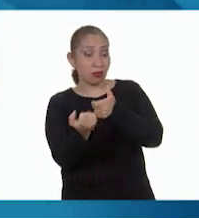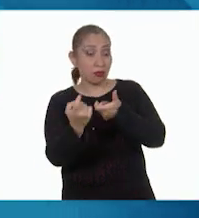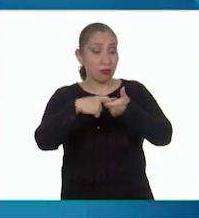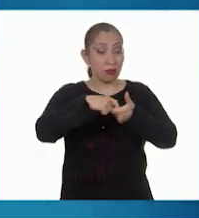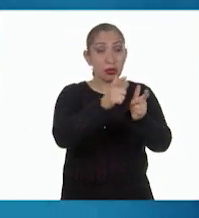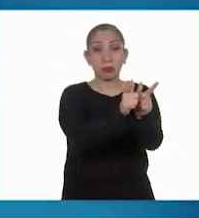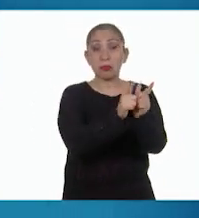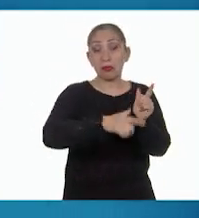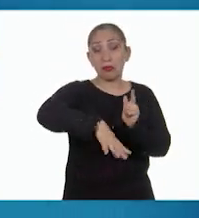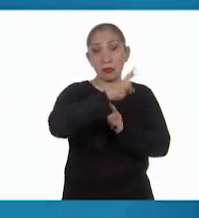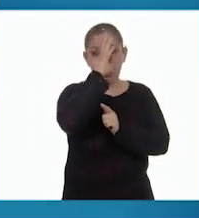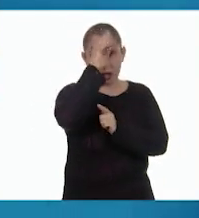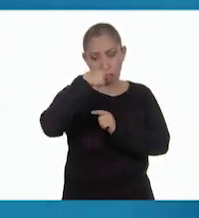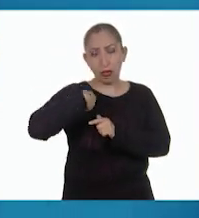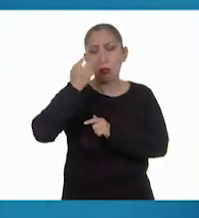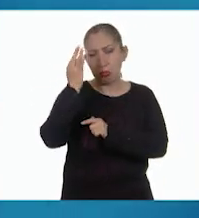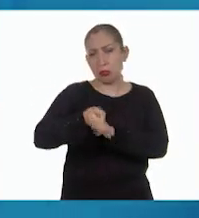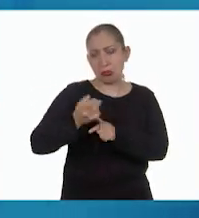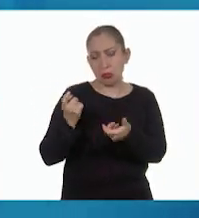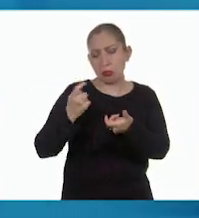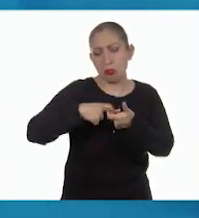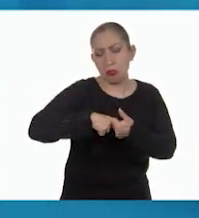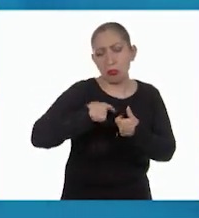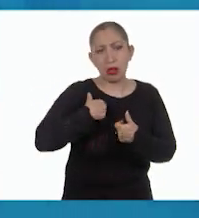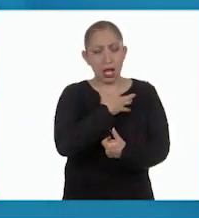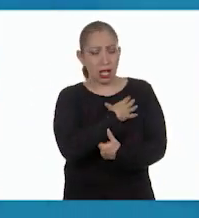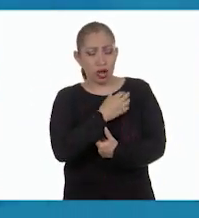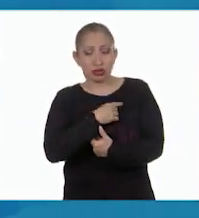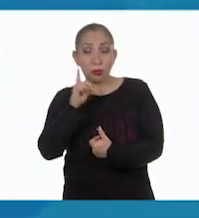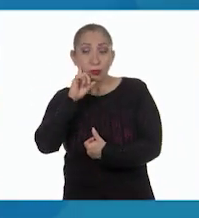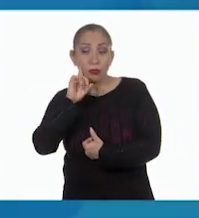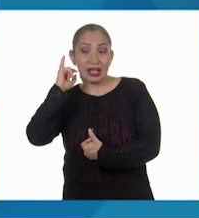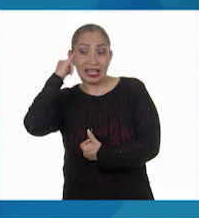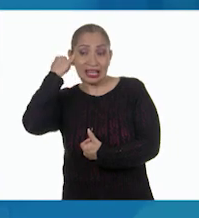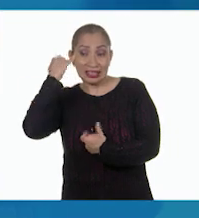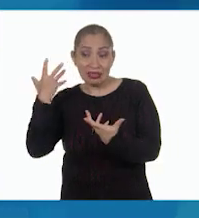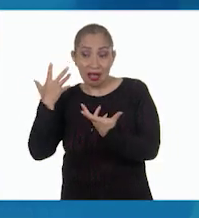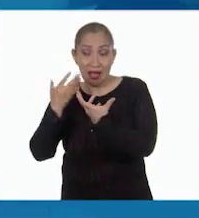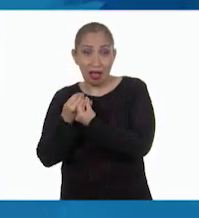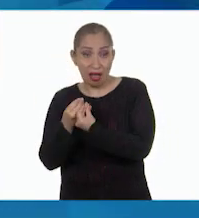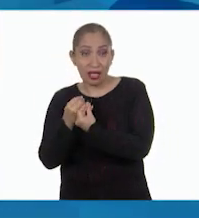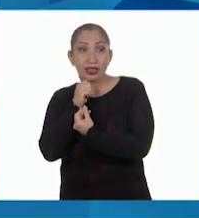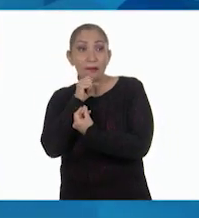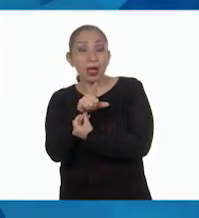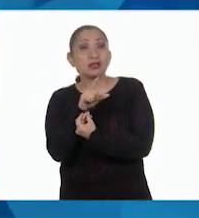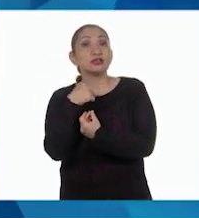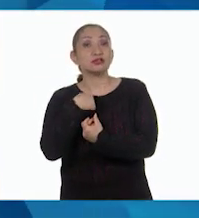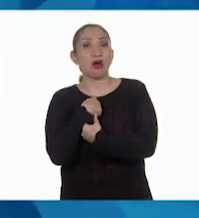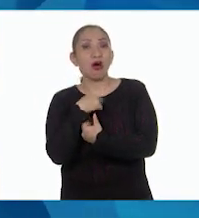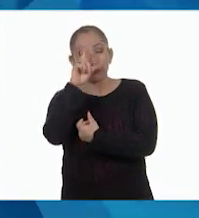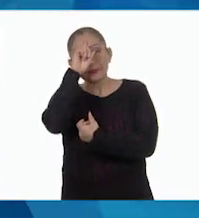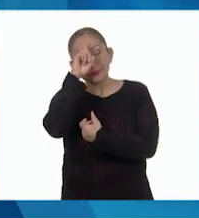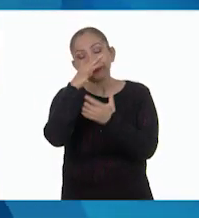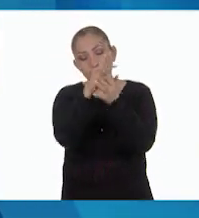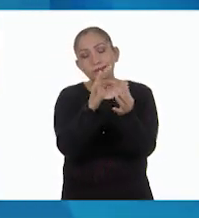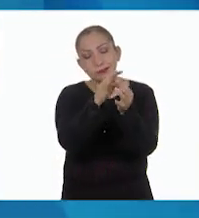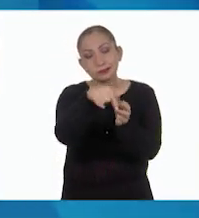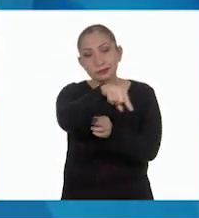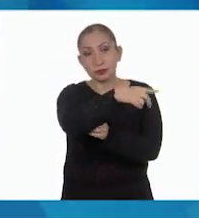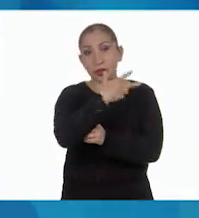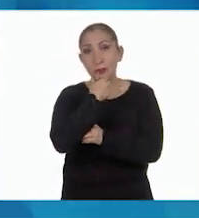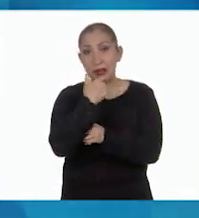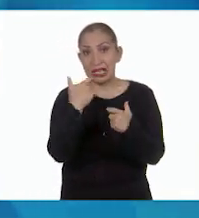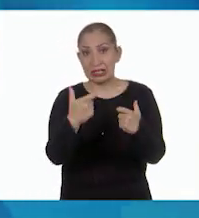maya. Había aceptado ser parte de ellos, teniendo hijos con una india, e incluso había terminado por asesorar militarmente al